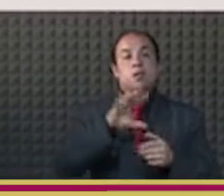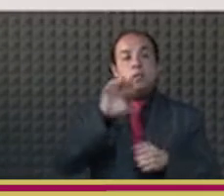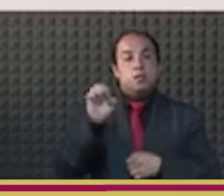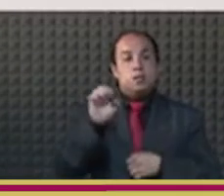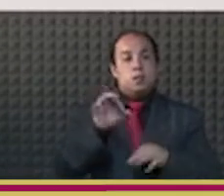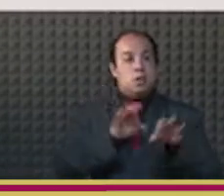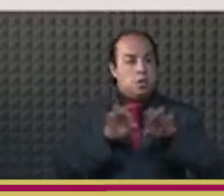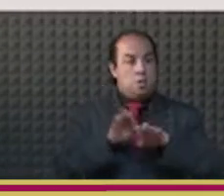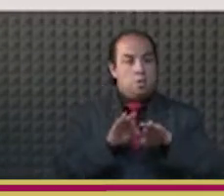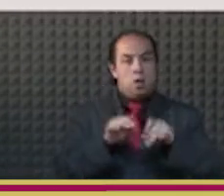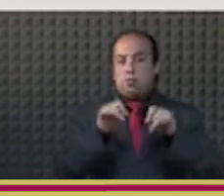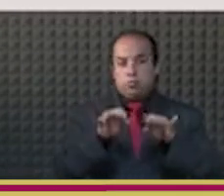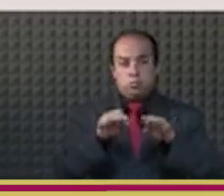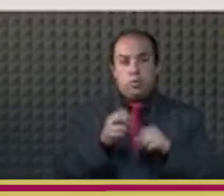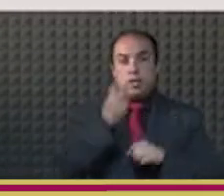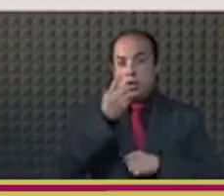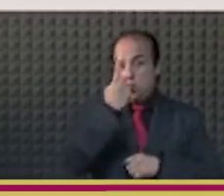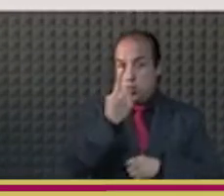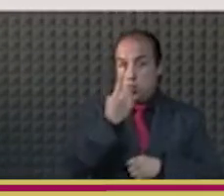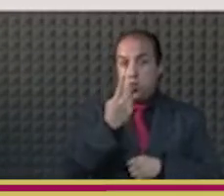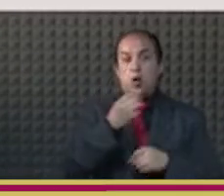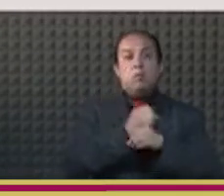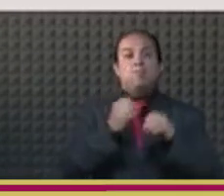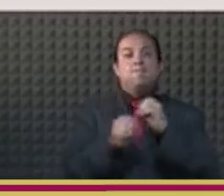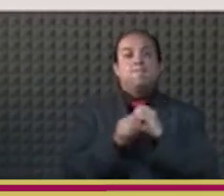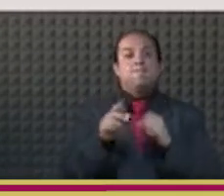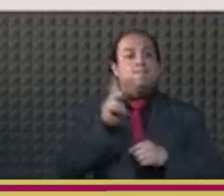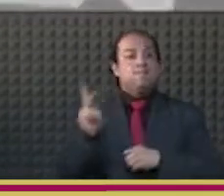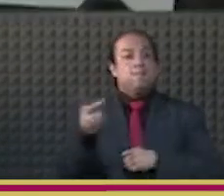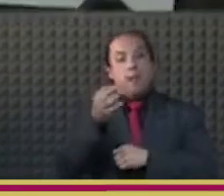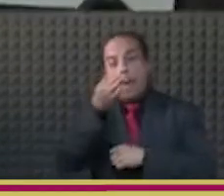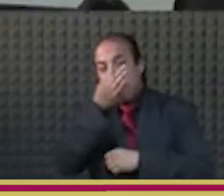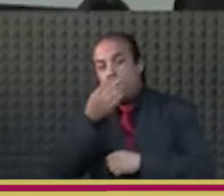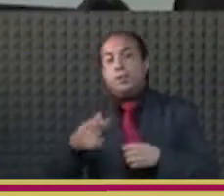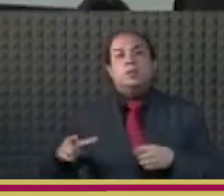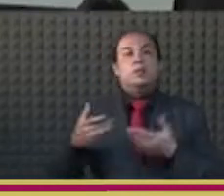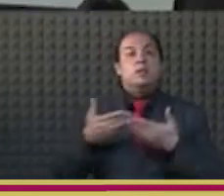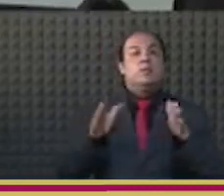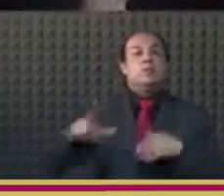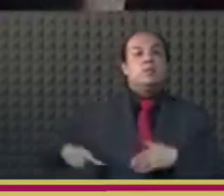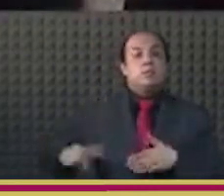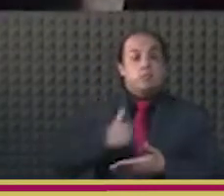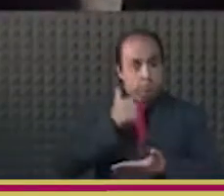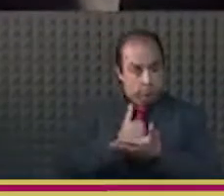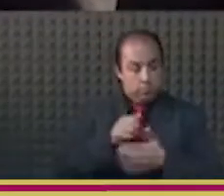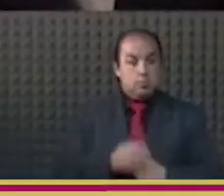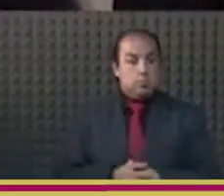indirectos. Esto es nada más de una obra pública reciente del gobierno de la ciudad. Ahora,